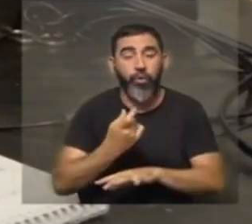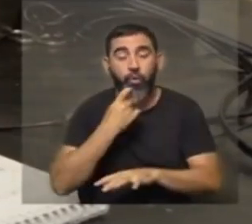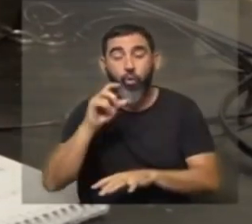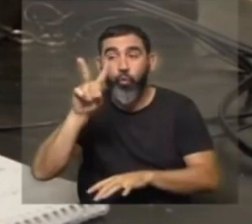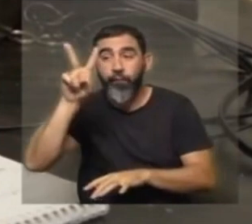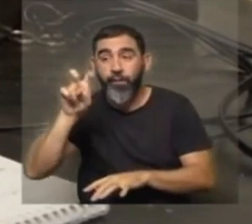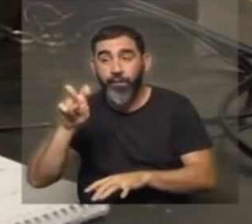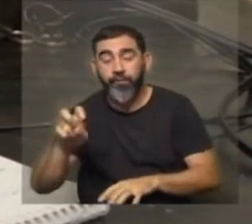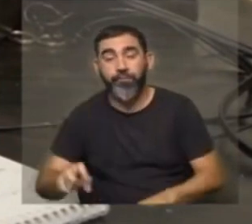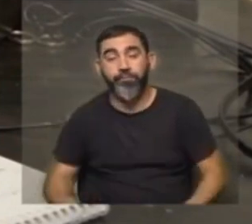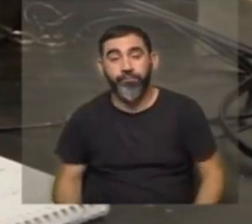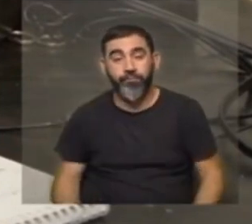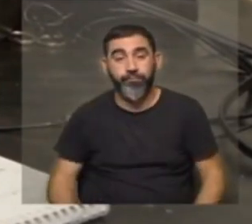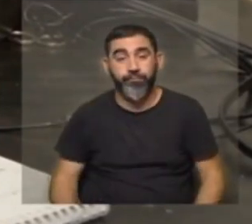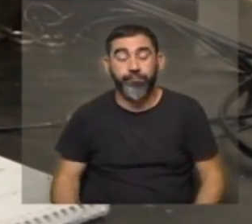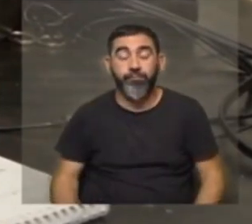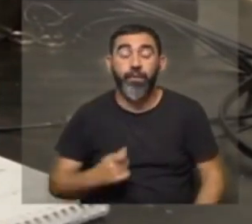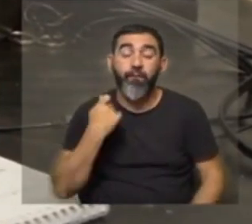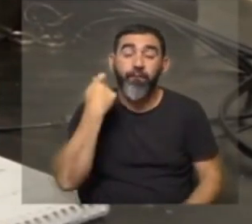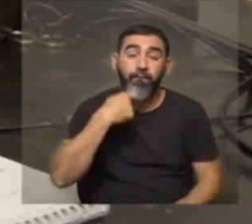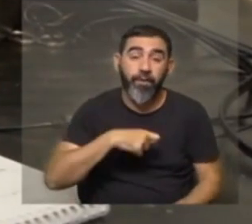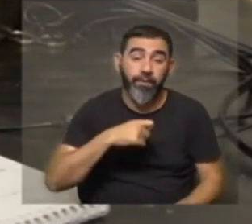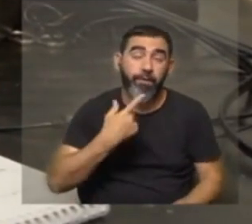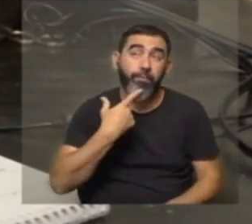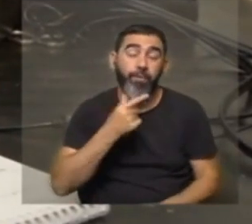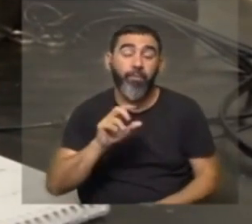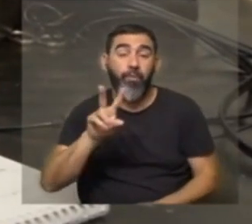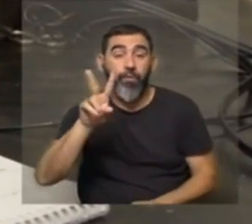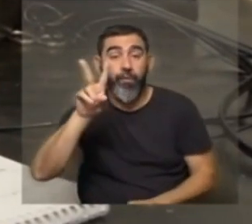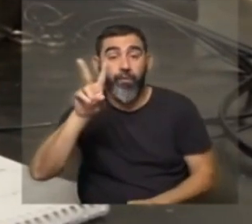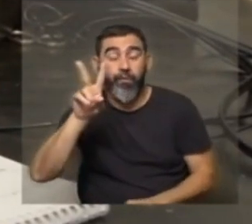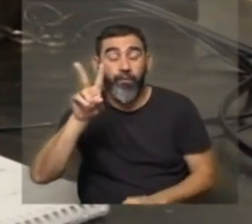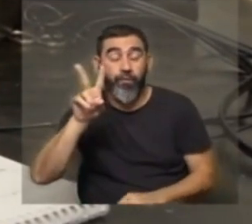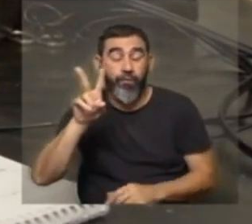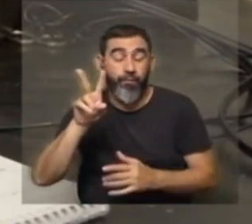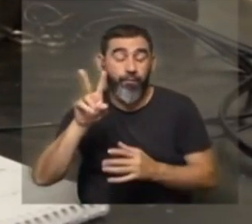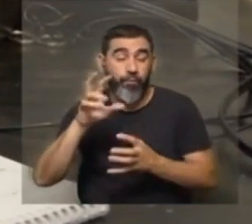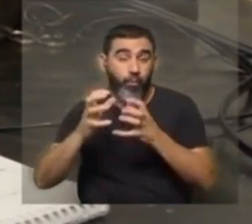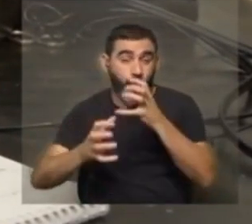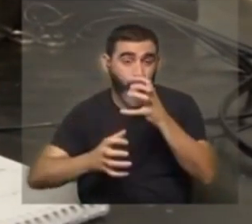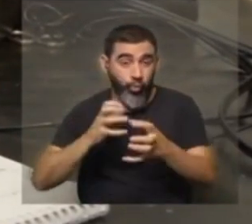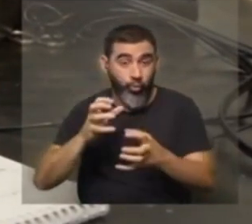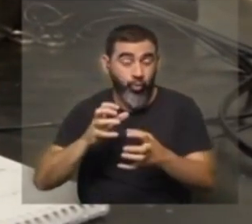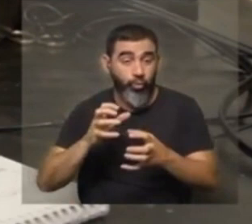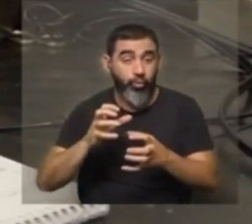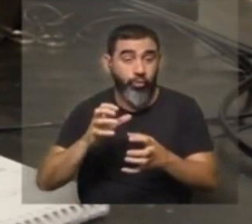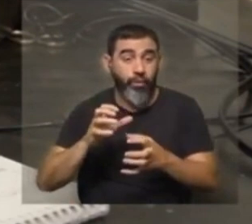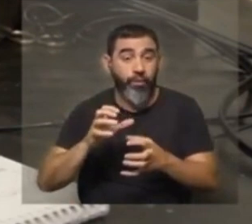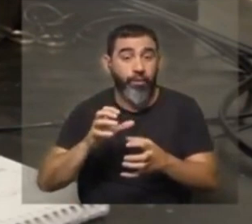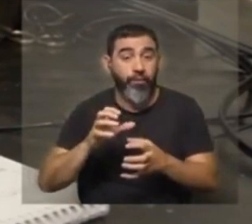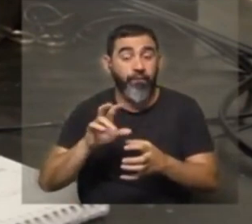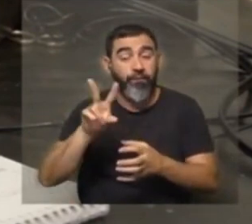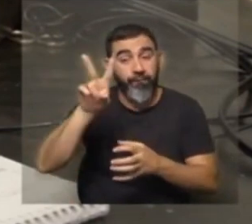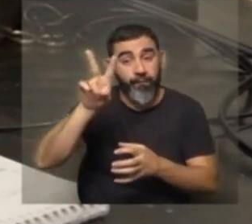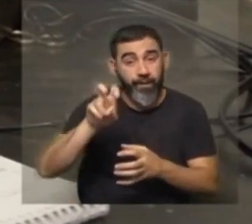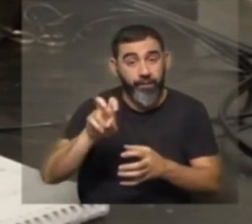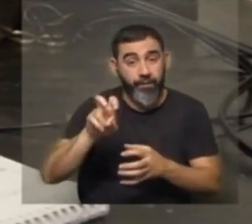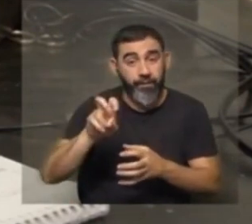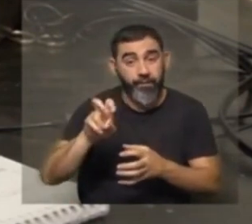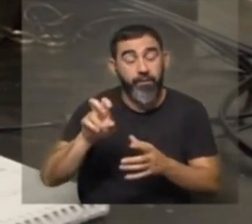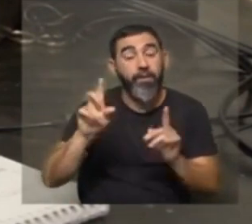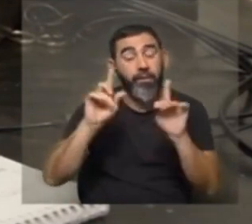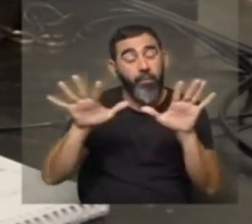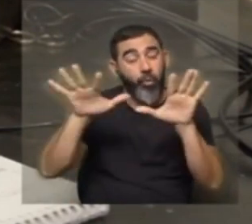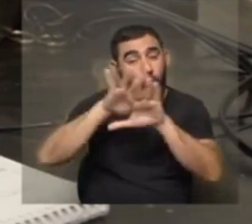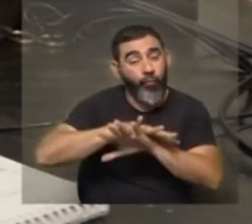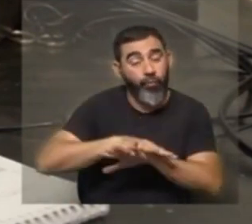verde. Cuando nos falta el fotorreceptor de tipo cono que es sensible a la longitud de onda que tiene que ver con el verde, nos pasa que también